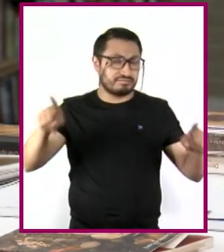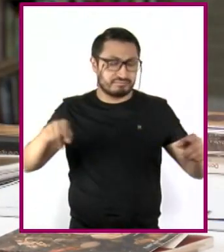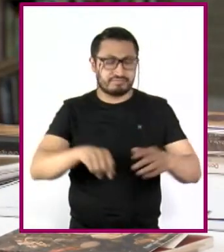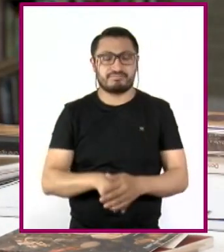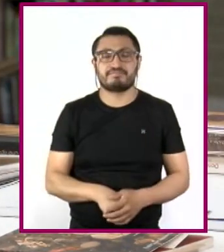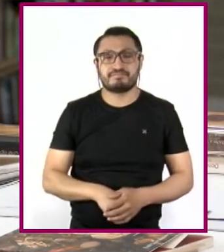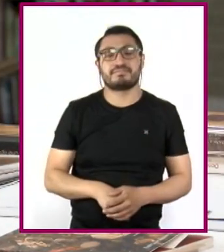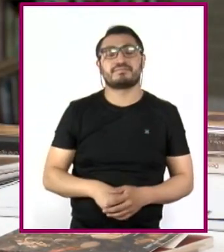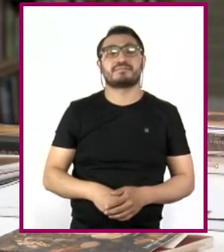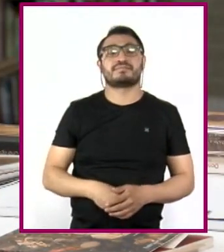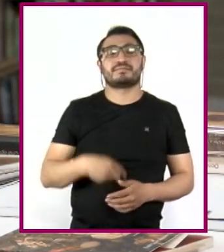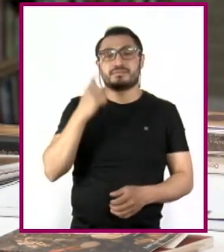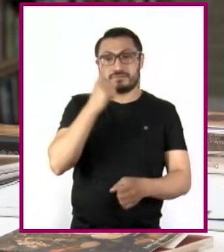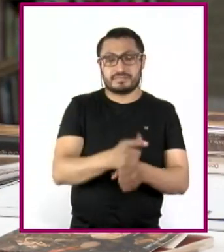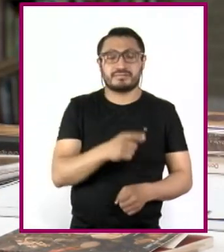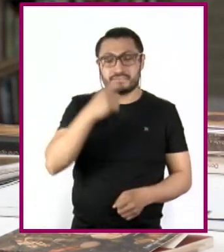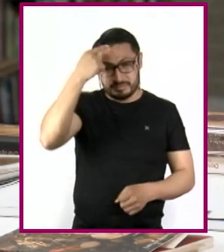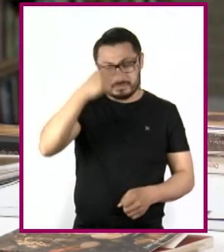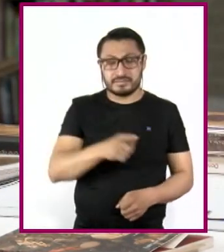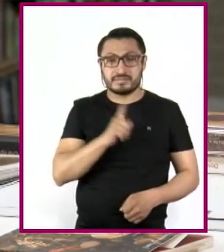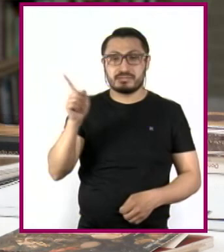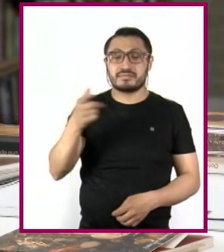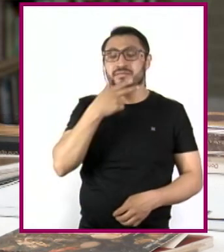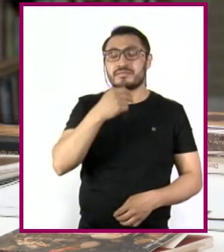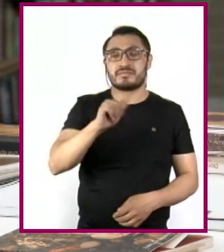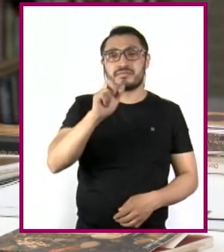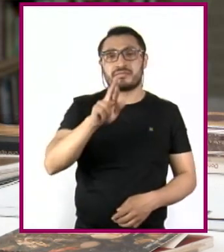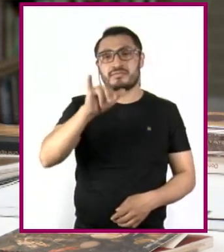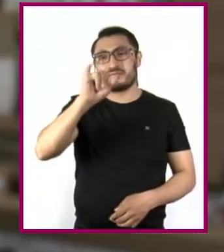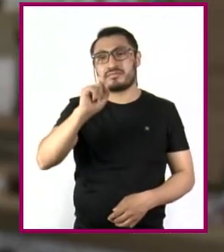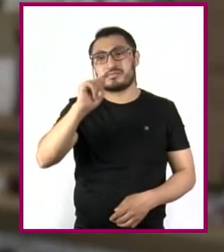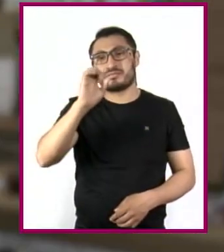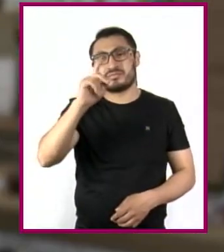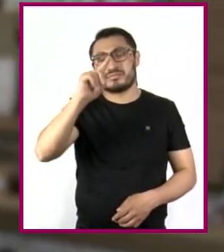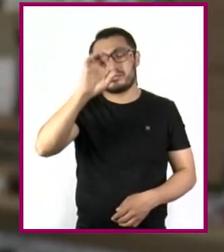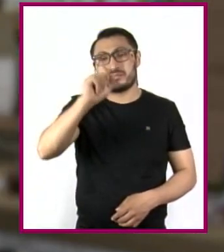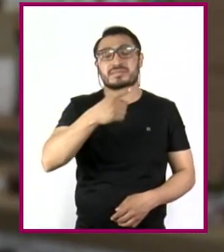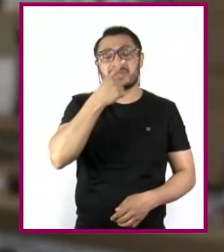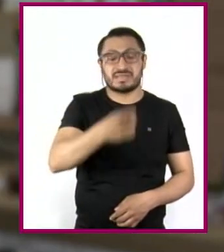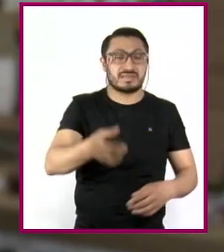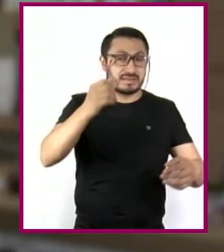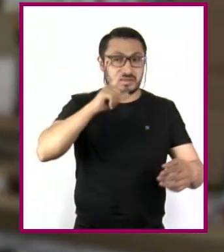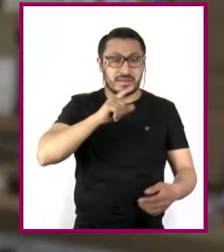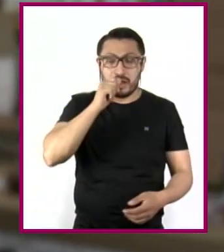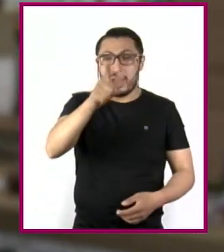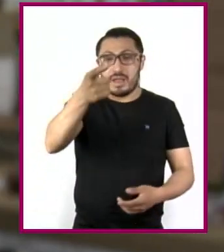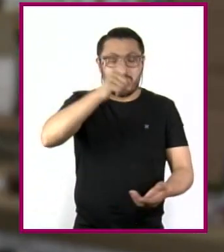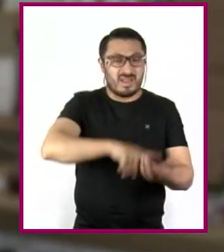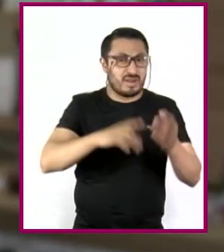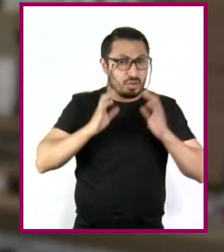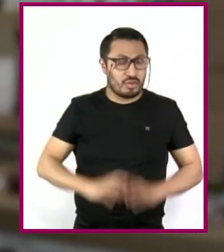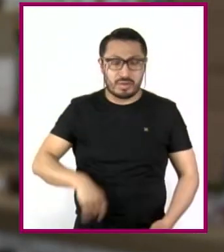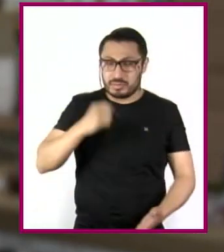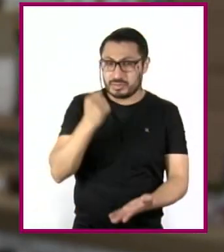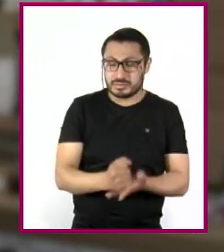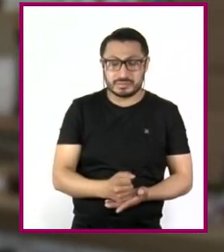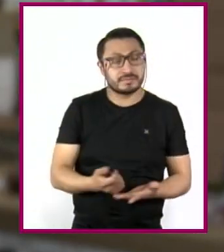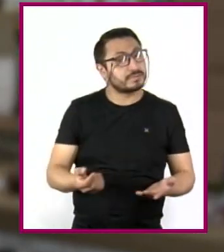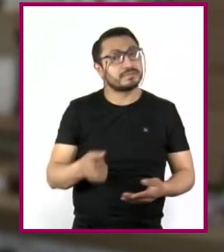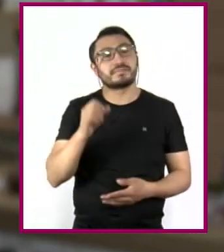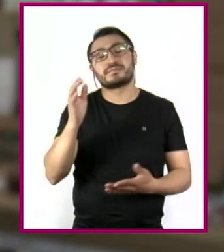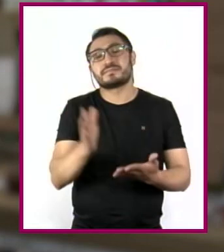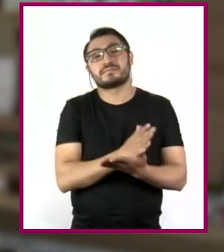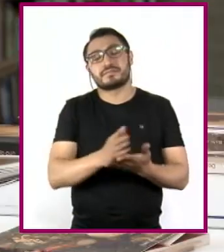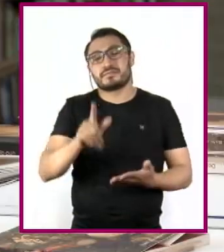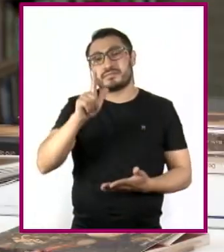Además, encontré que para Aristóteles el alma no puede existir sin el cuerpo. Pues, ¿qué crees? Además de mitos y alegorías,